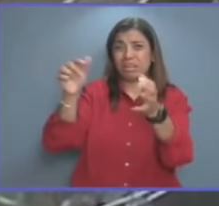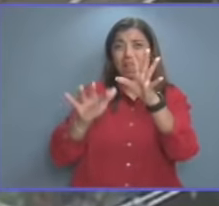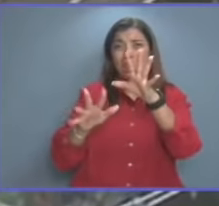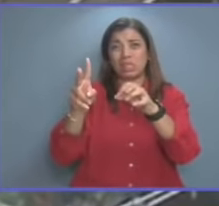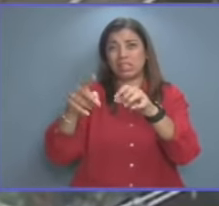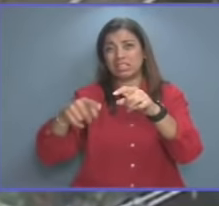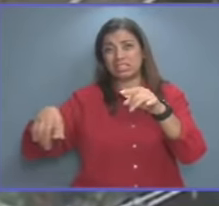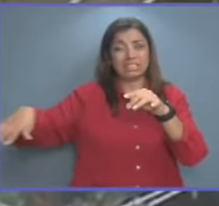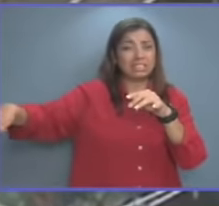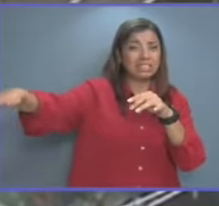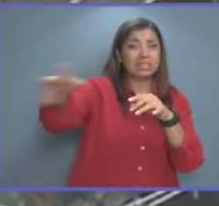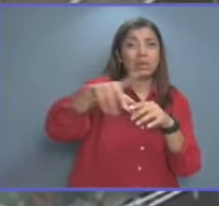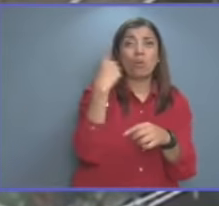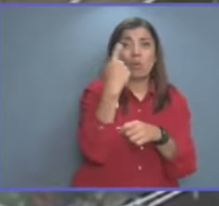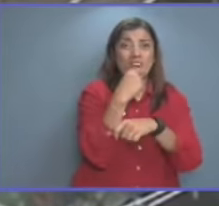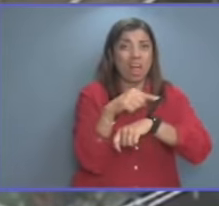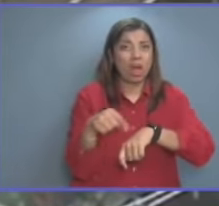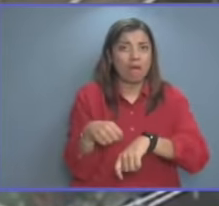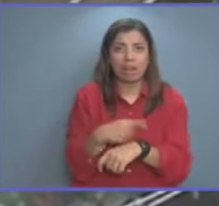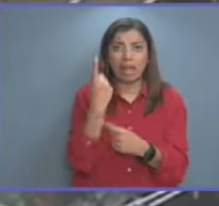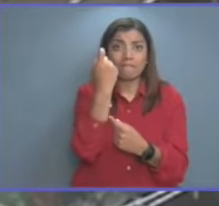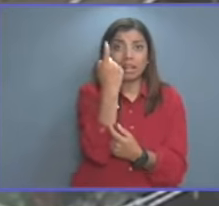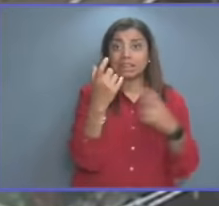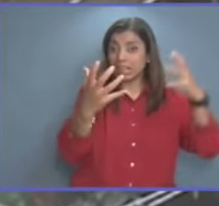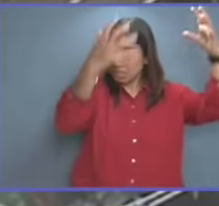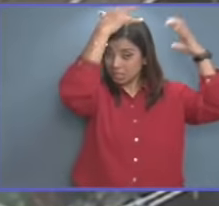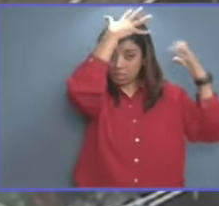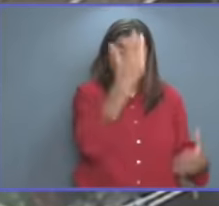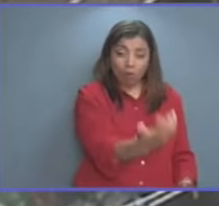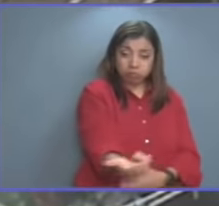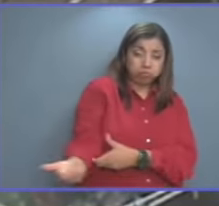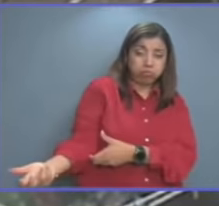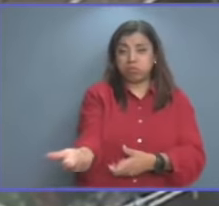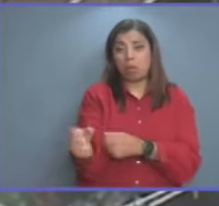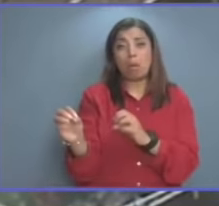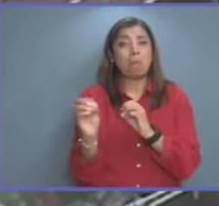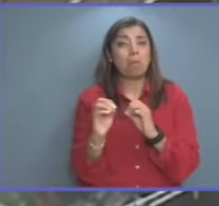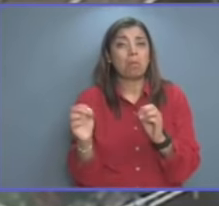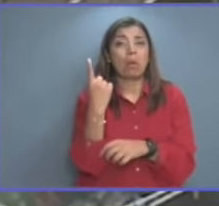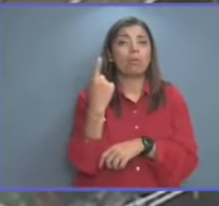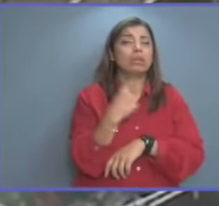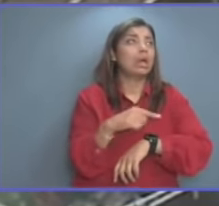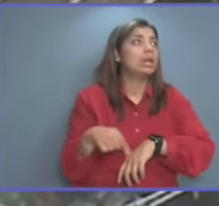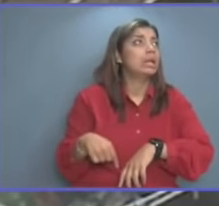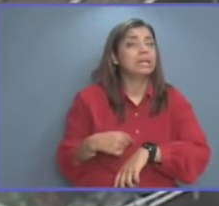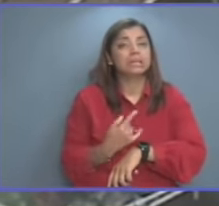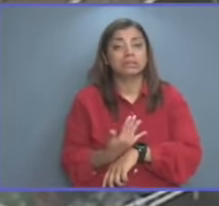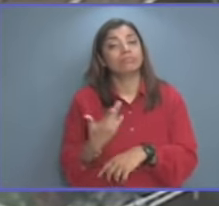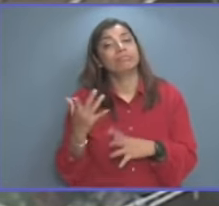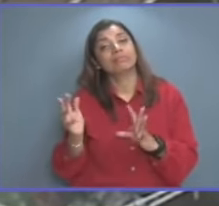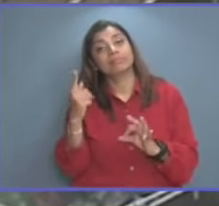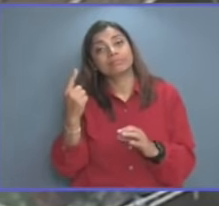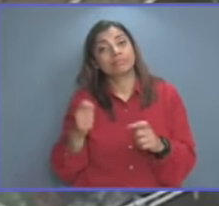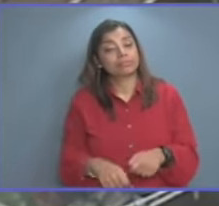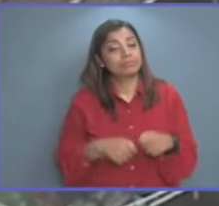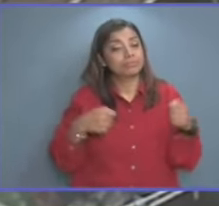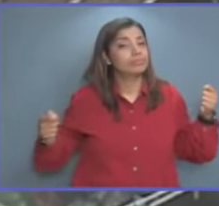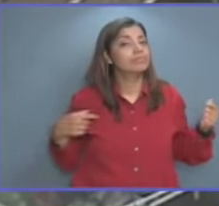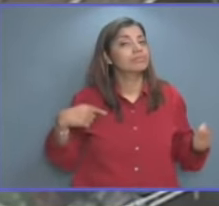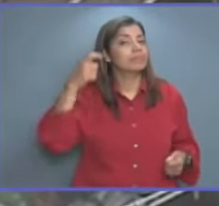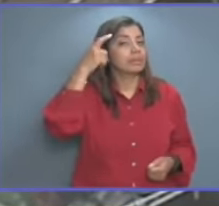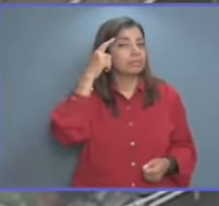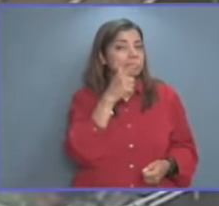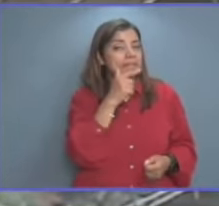hora después de haberse originado no había sido sofocado por el cuerpo de bomberos aunque medios locales atribuían el siniestro a una